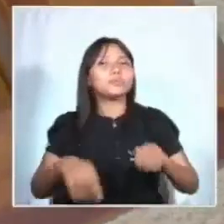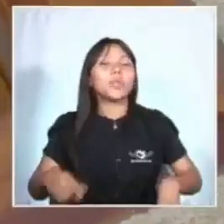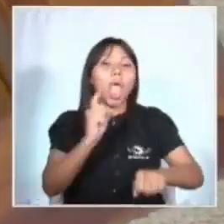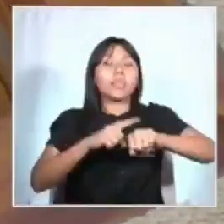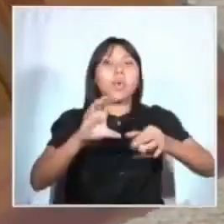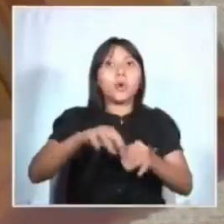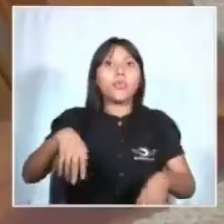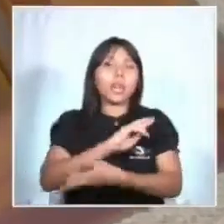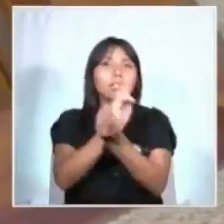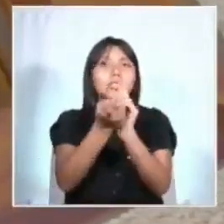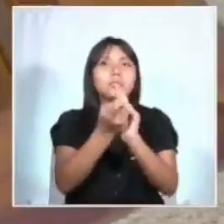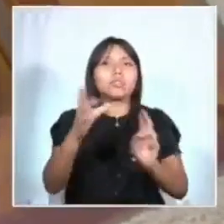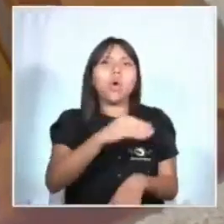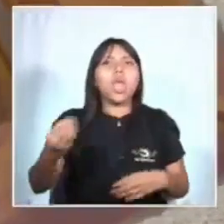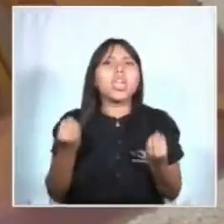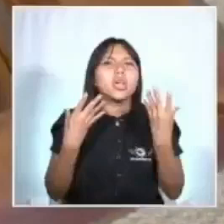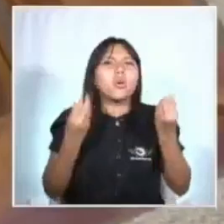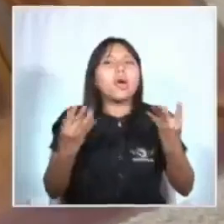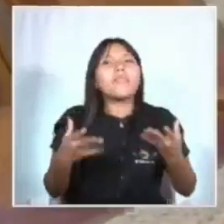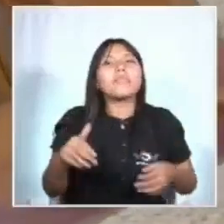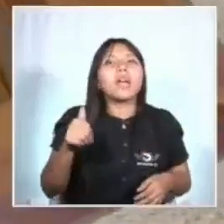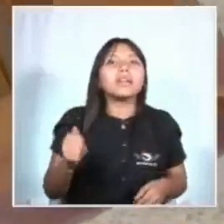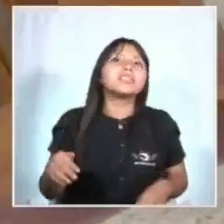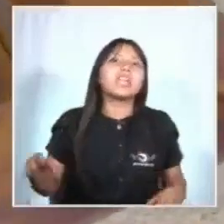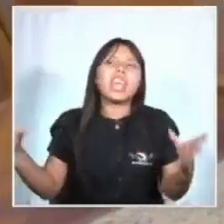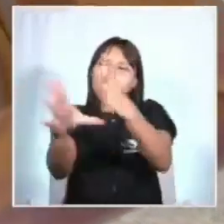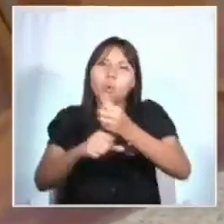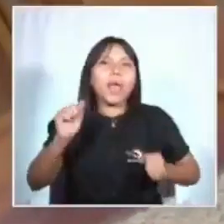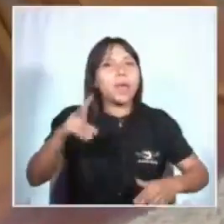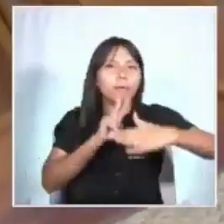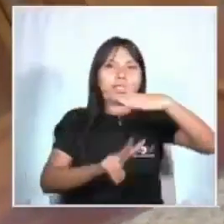restitución. ¿Y cuántas allá se agarran la profecía para ellas?